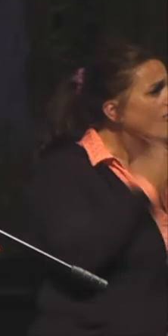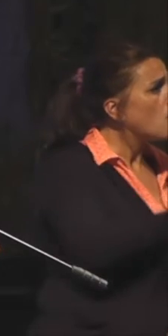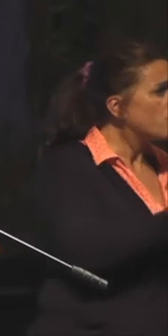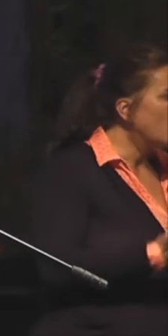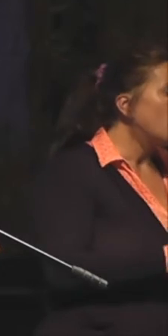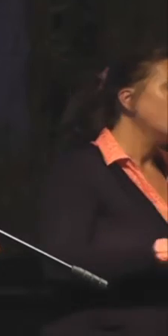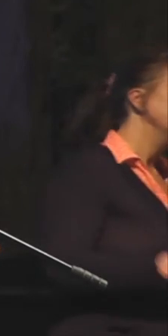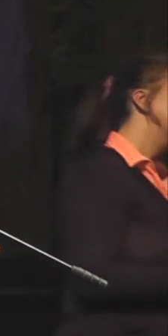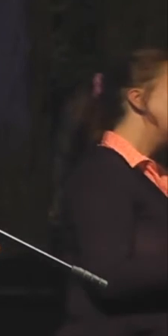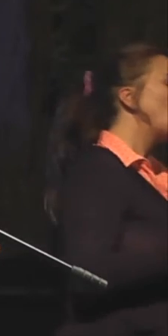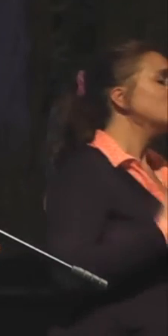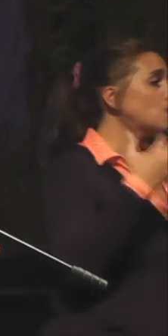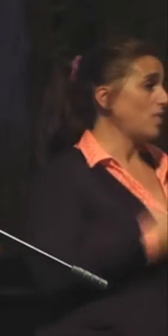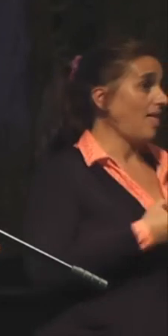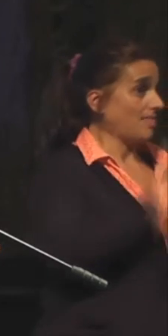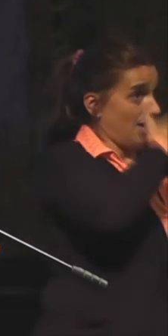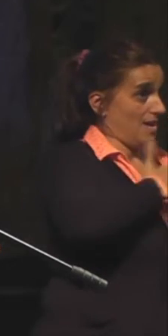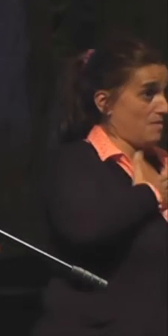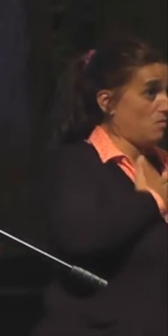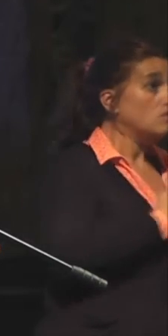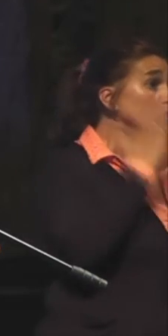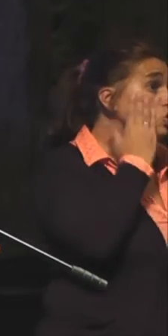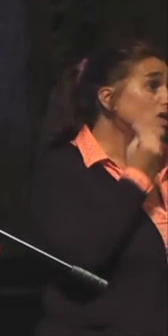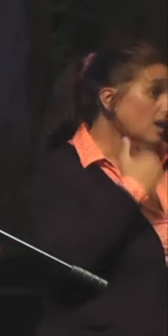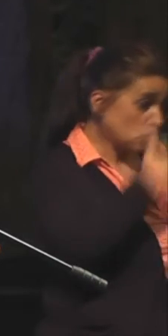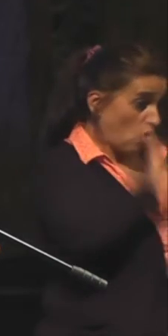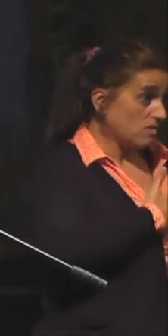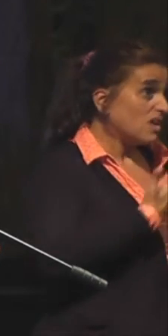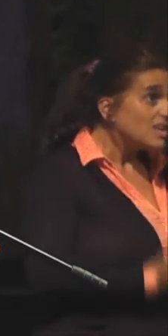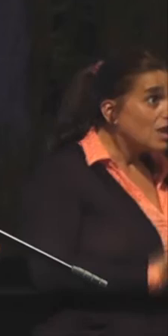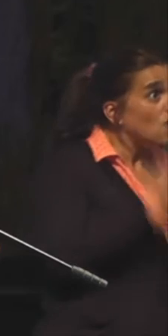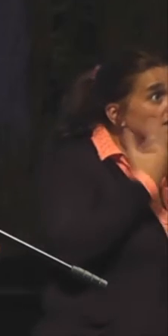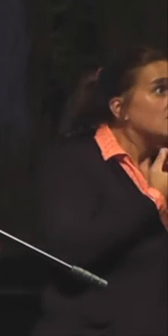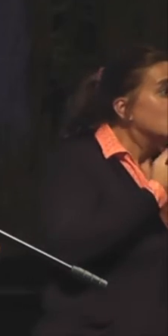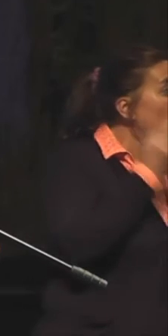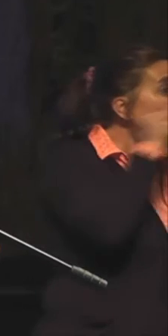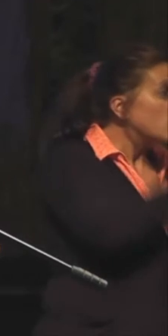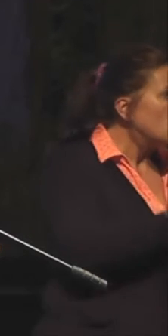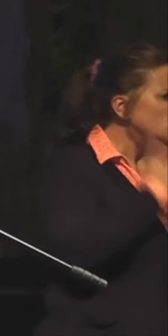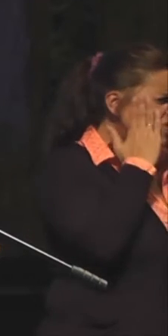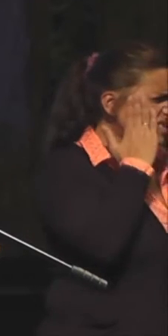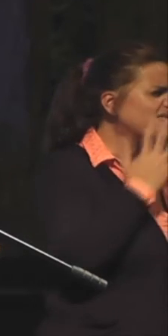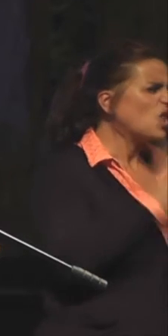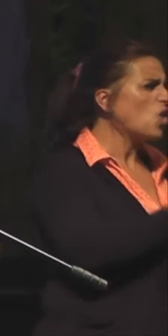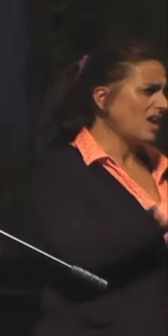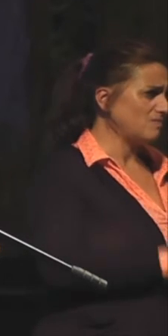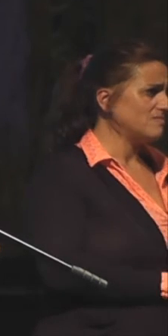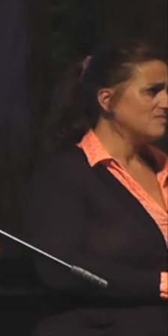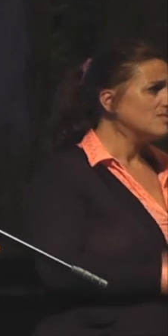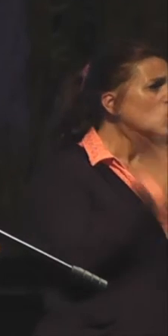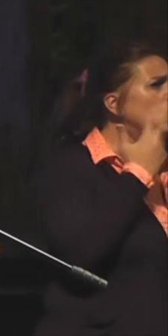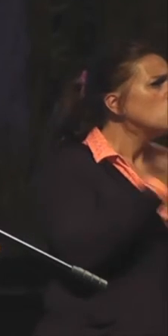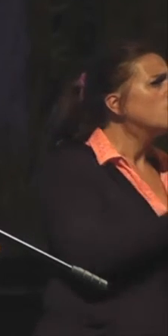una seguridad enorme en sí mismo como yo sé lo que soy yo sé lo que quiero ser dónde pertenezco convoco a los mejores